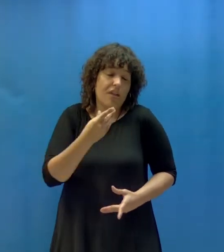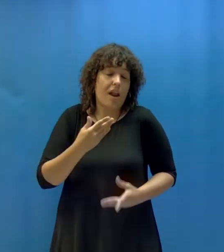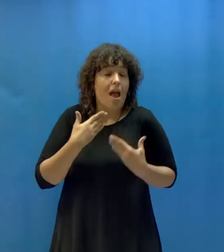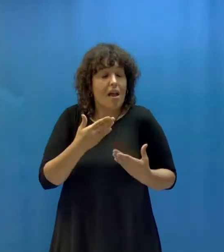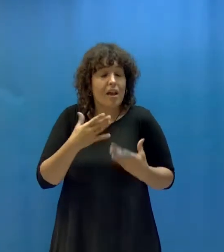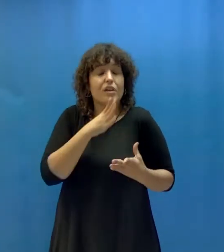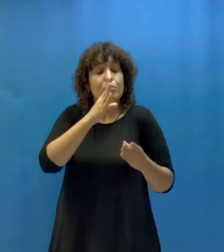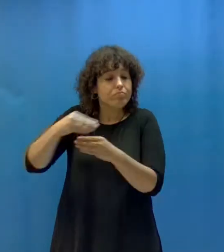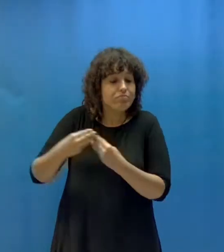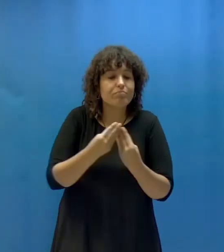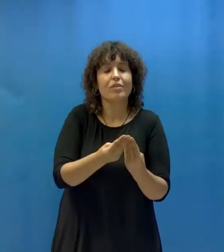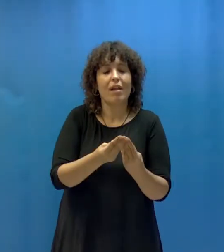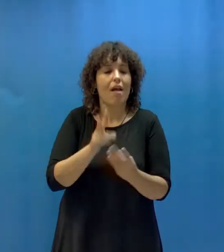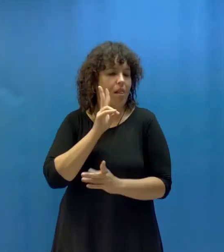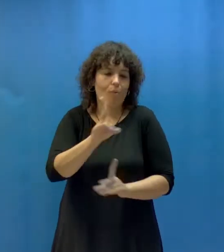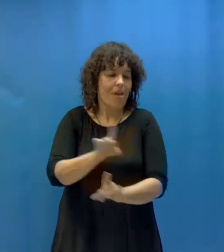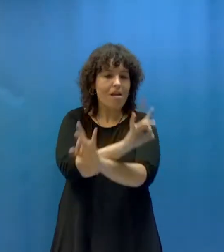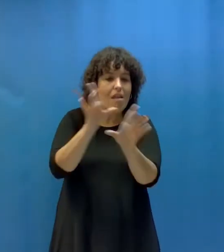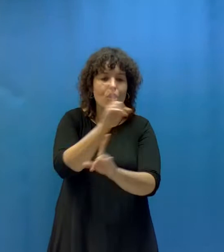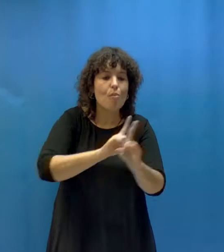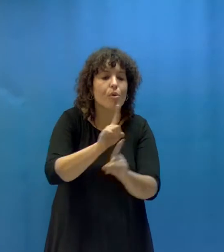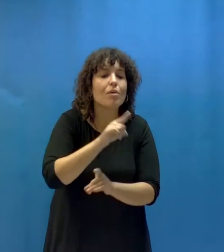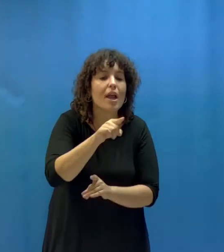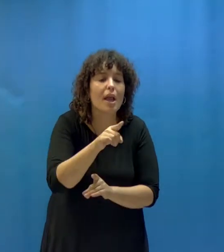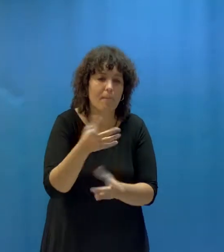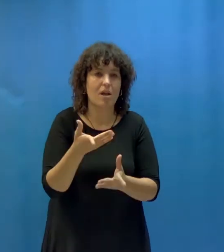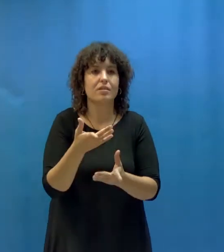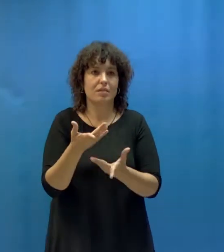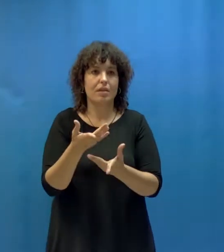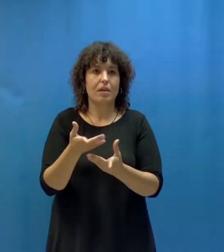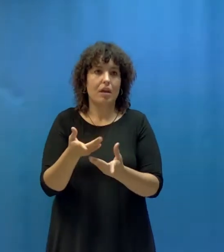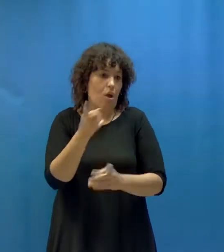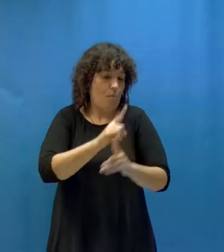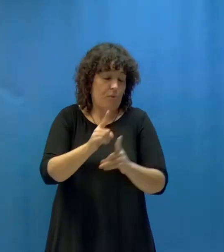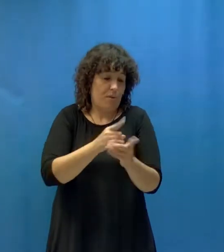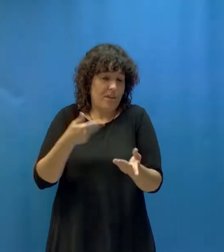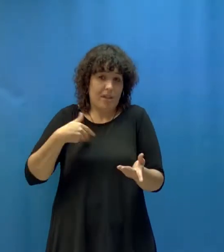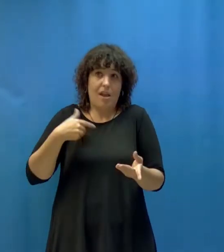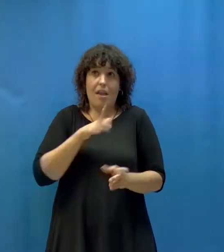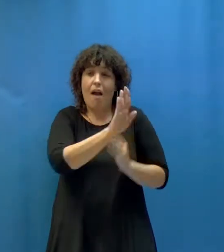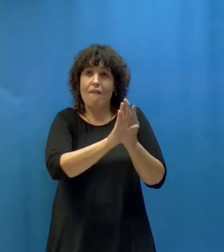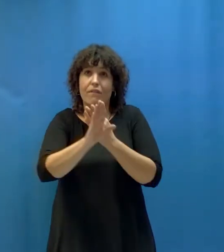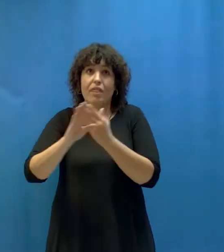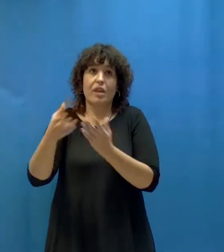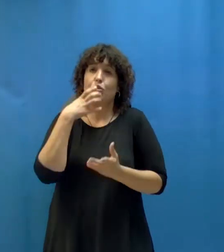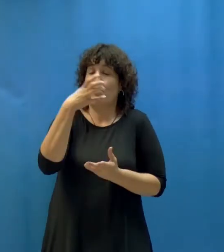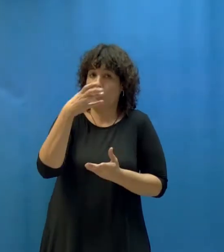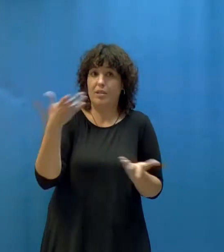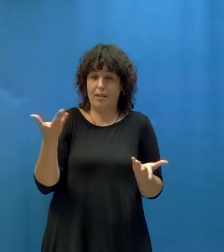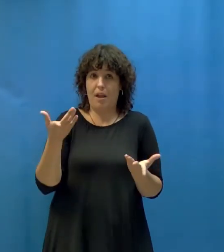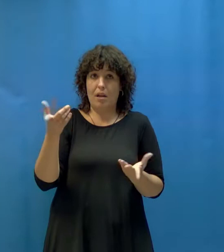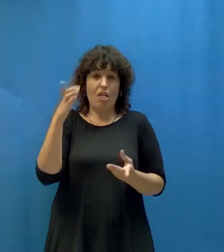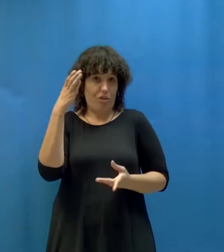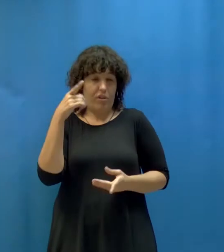con franqueza cuáles eran los problemas que se presentaban en la instalación. Unos problemas de los que ya habíamos recibido numerosas quejas en Ciudadanos, pero que pudimos